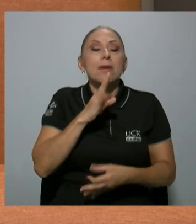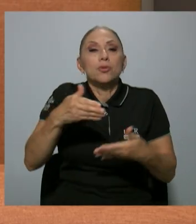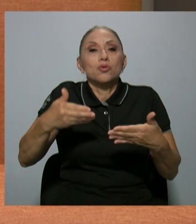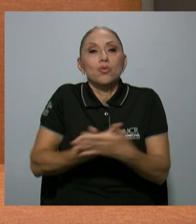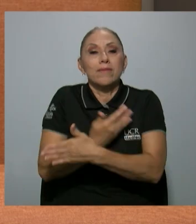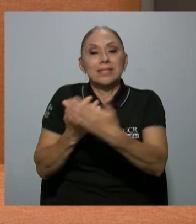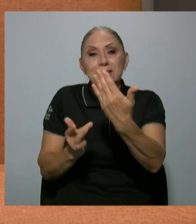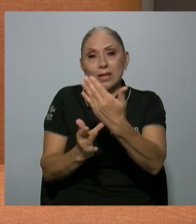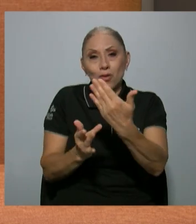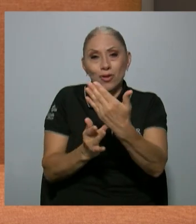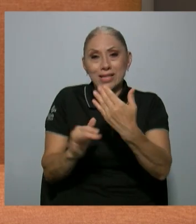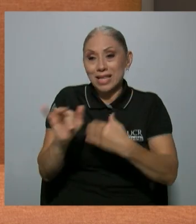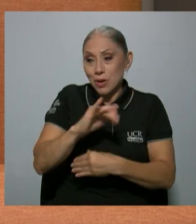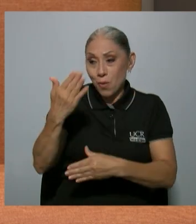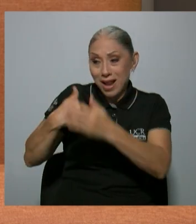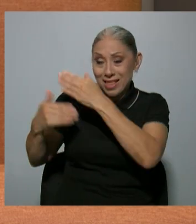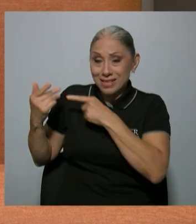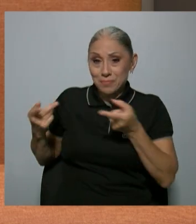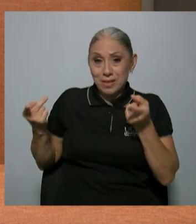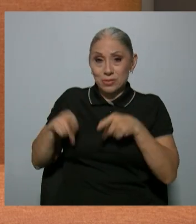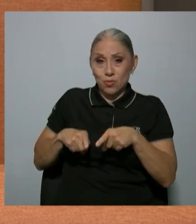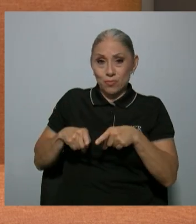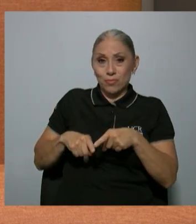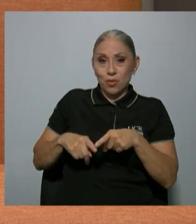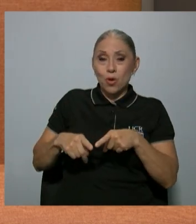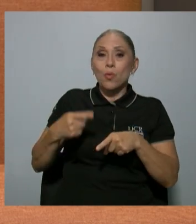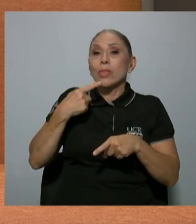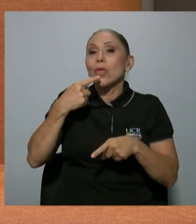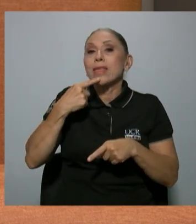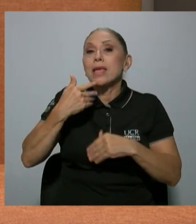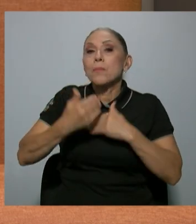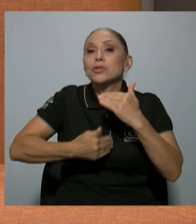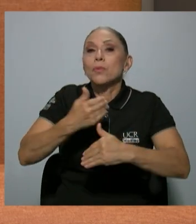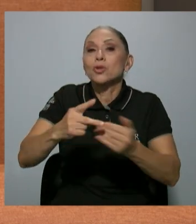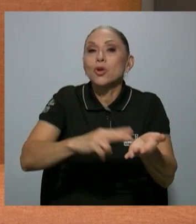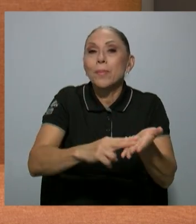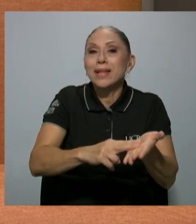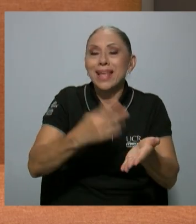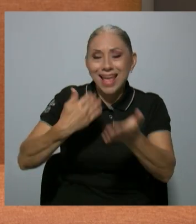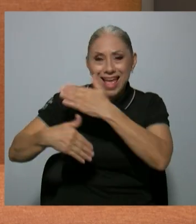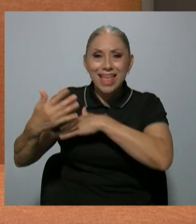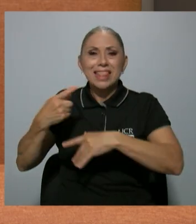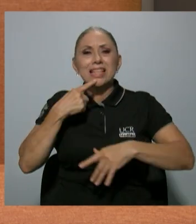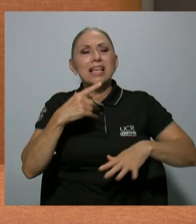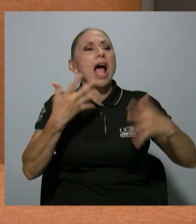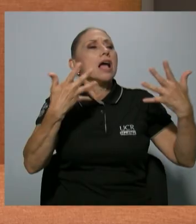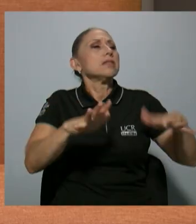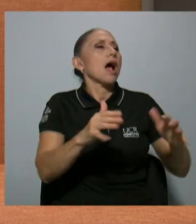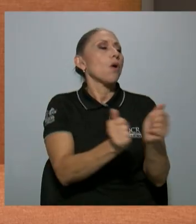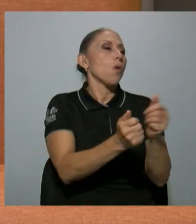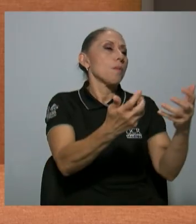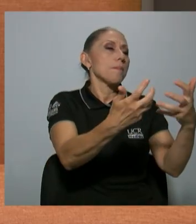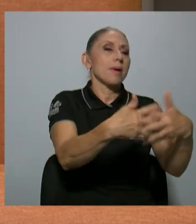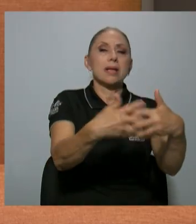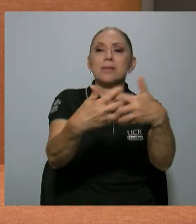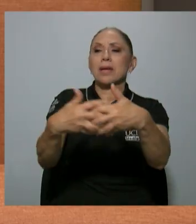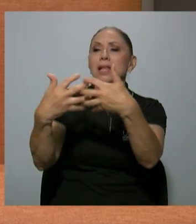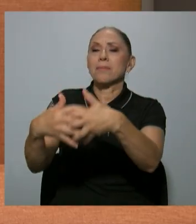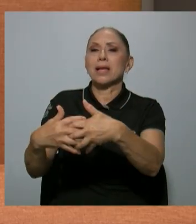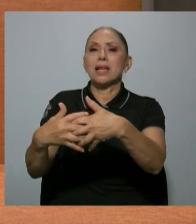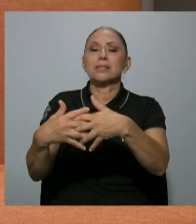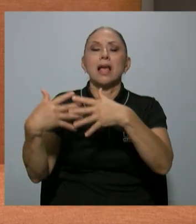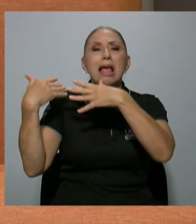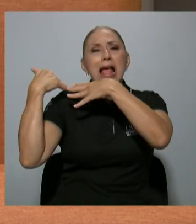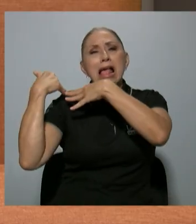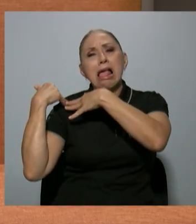pasó cuando hablamos de Revolución Verde, nos decían que las máquinas venían a disminuir el trabajo de carga y lo que eso iba a hacer